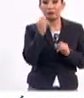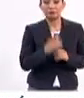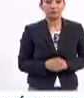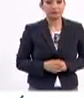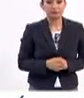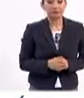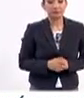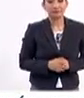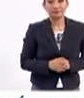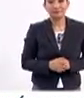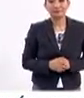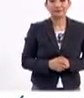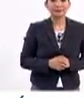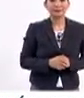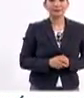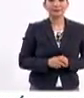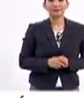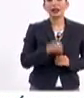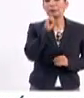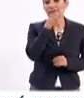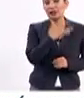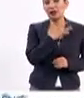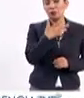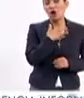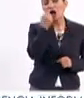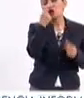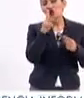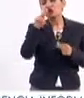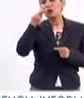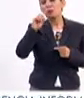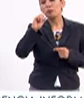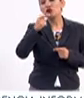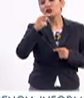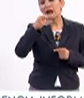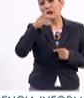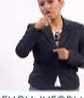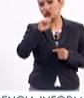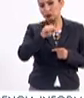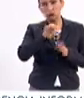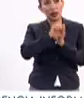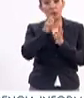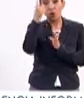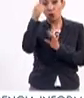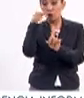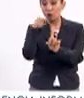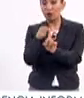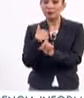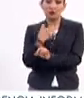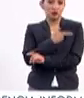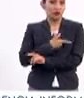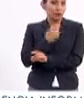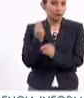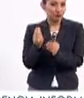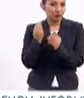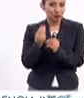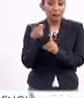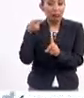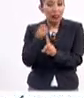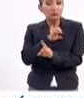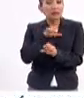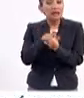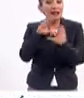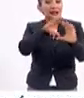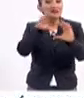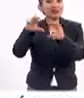Sin duda alguna. Tenemos también algunos posgrados, entre ellos uno de los consentidos, la especialidad